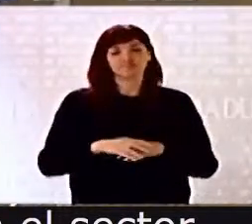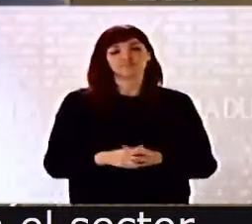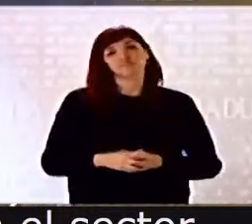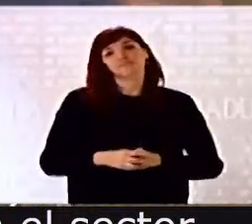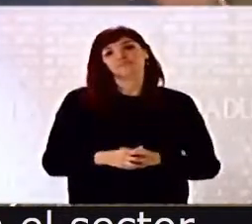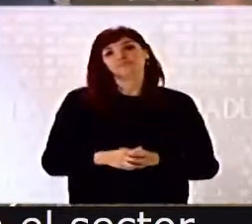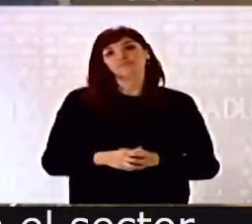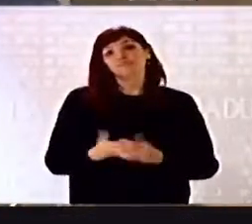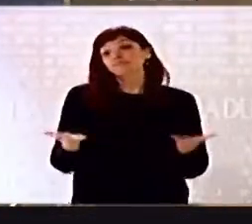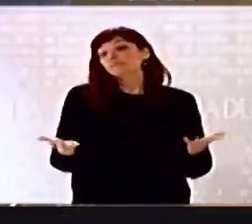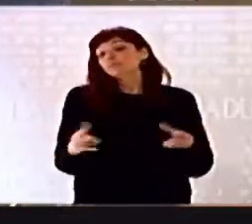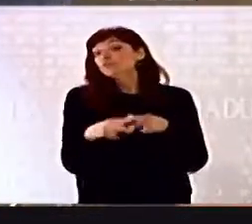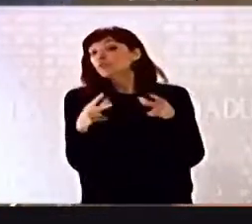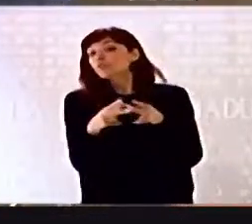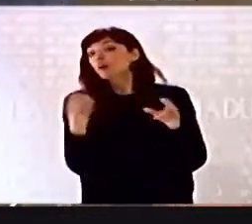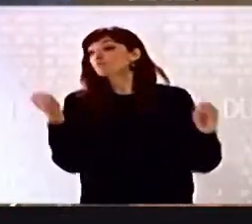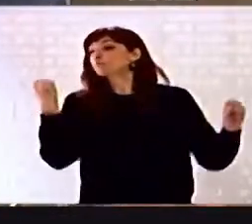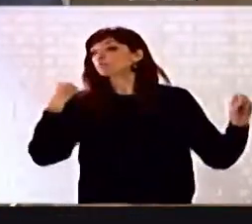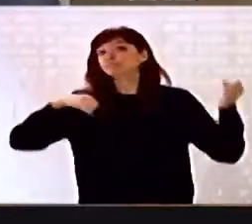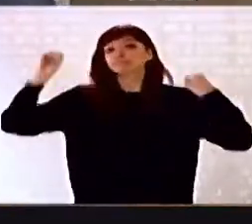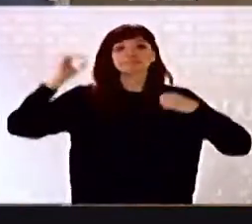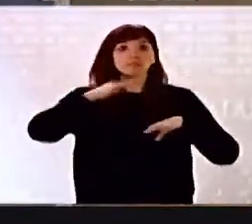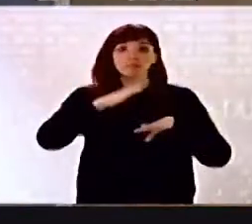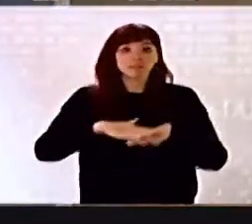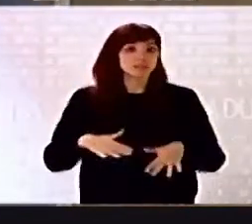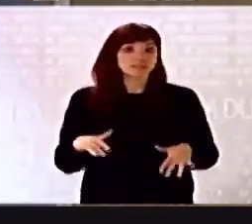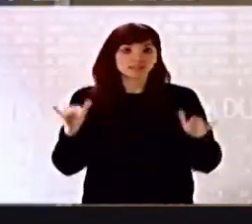Si esto no lo cumplimos,